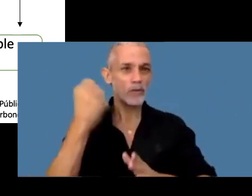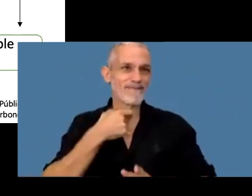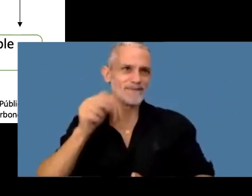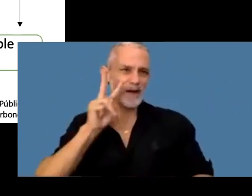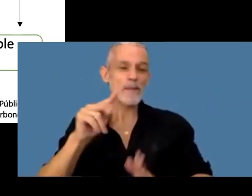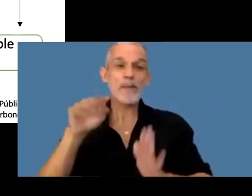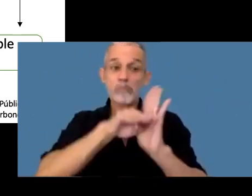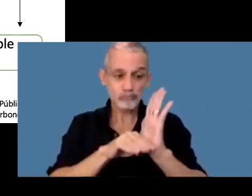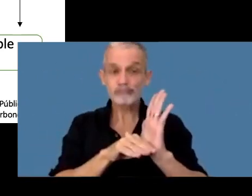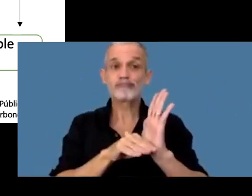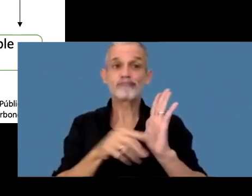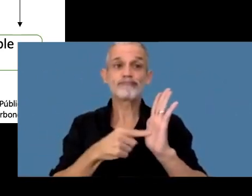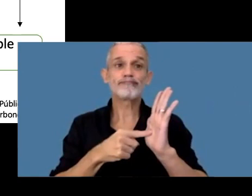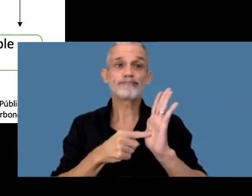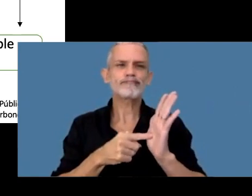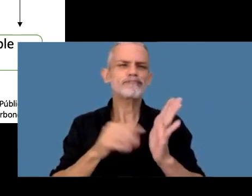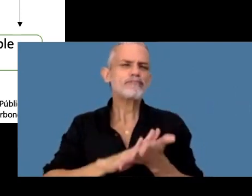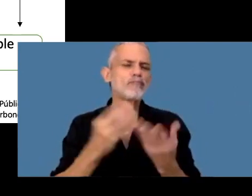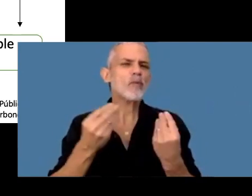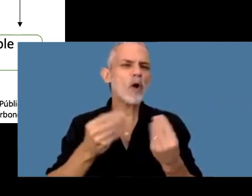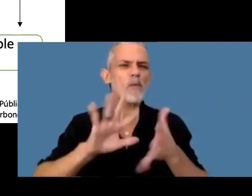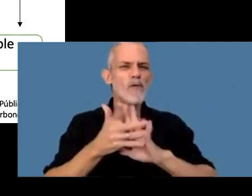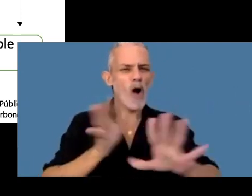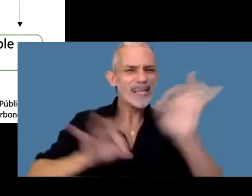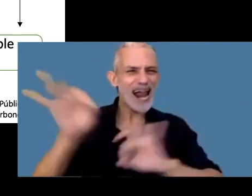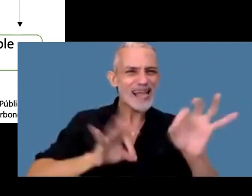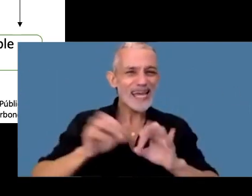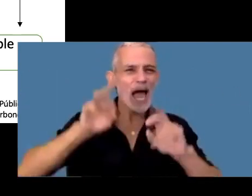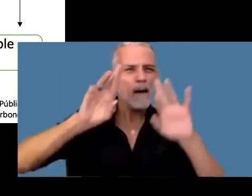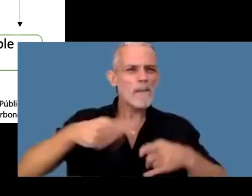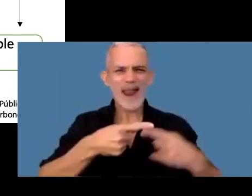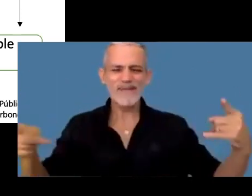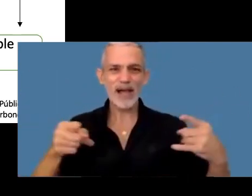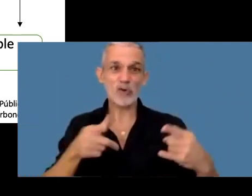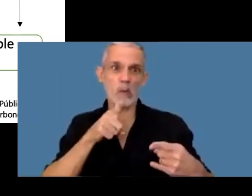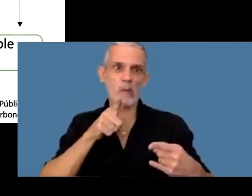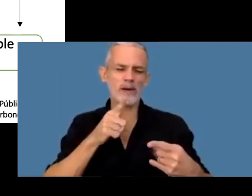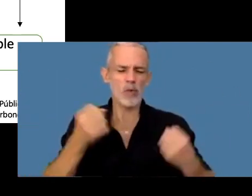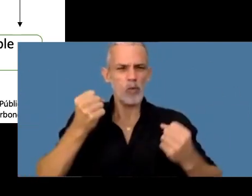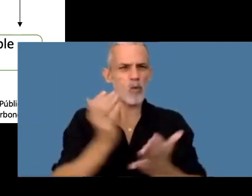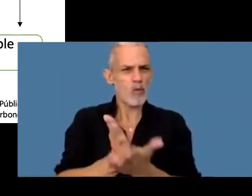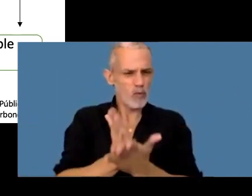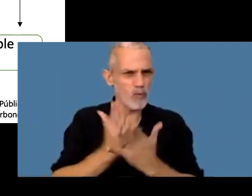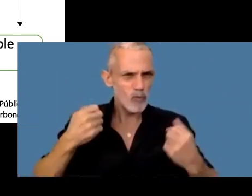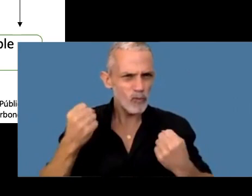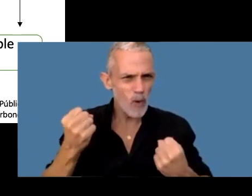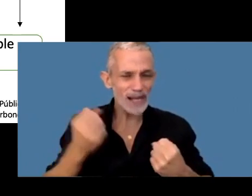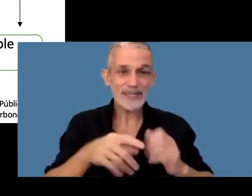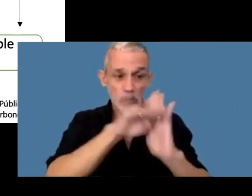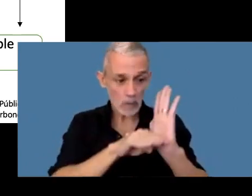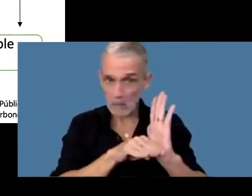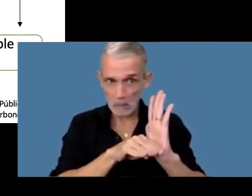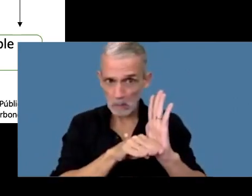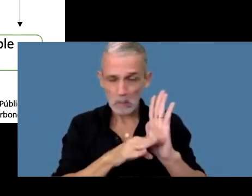no trabaja sobre estrategias de planificación fiscal que podrían ser agresivas para estos efectos. Es decir, esta norma en ningún